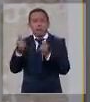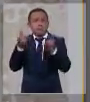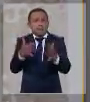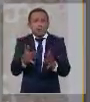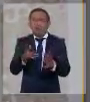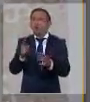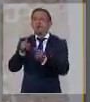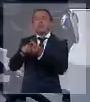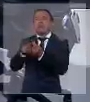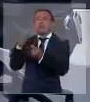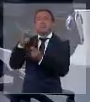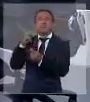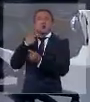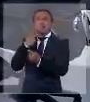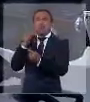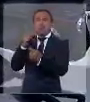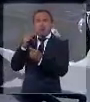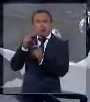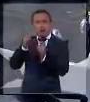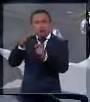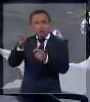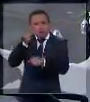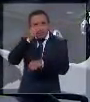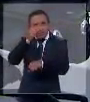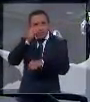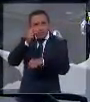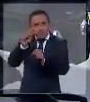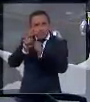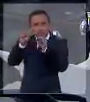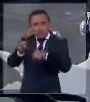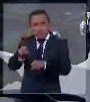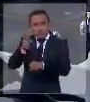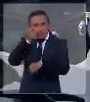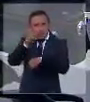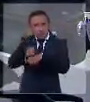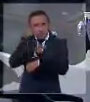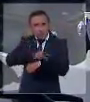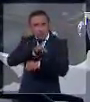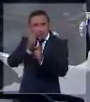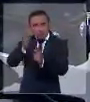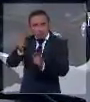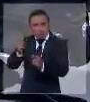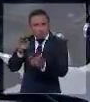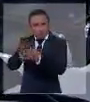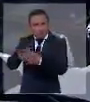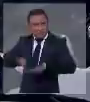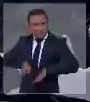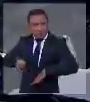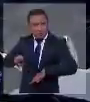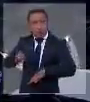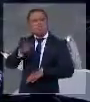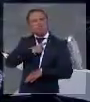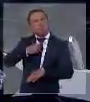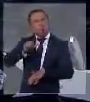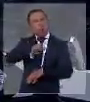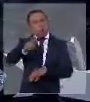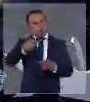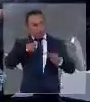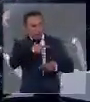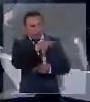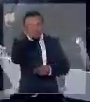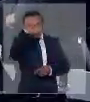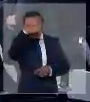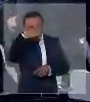salud, cuando tienes que poner a los expertos, ¿no? Coincido con José Antonio y Anaya en el sentido de que tenemos que